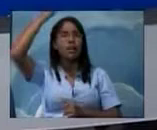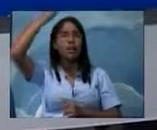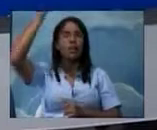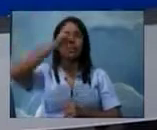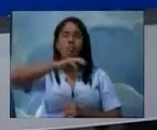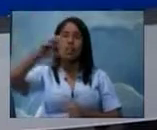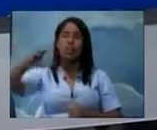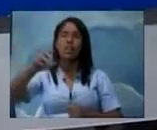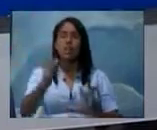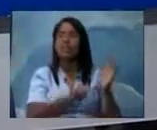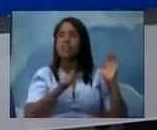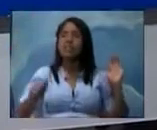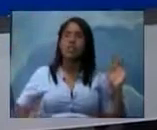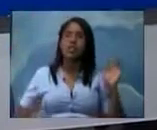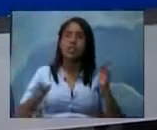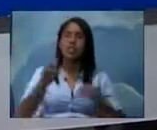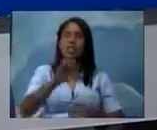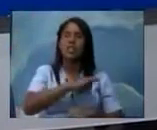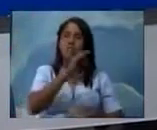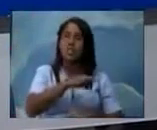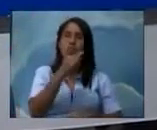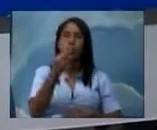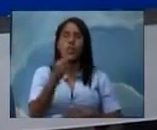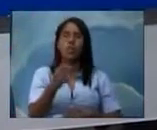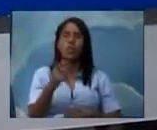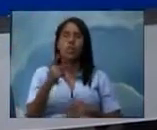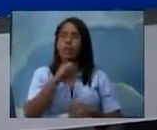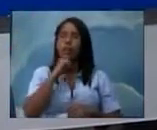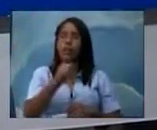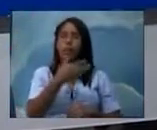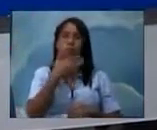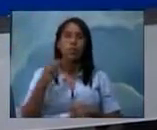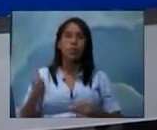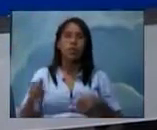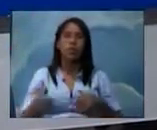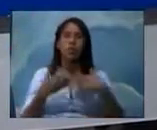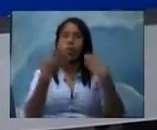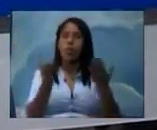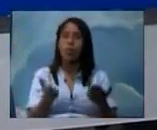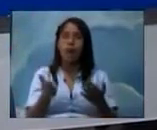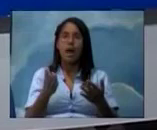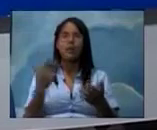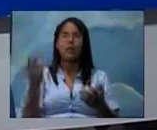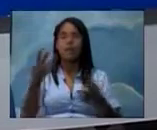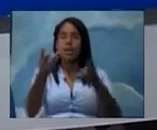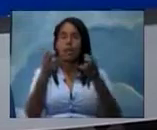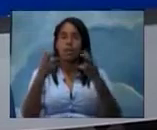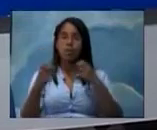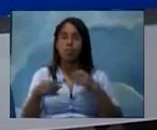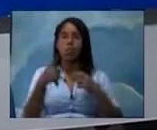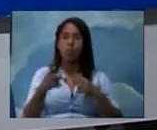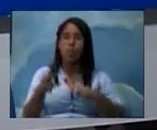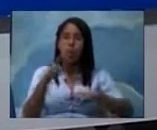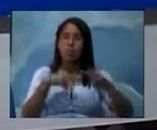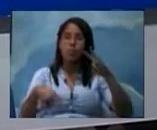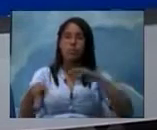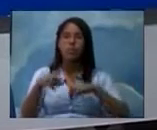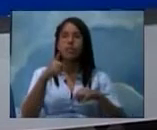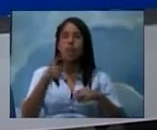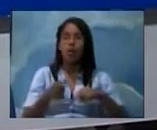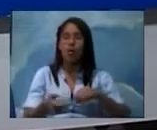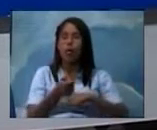¡Aleluya! De reyes, del señor de ¡aleluya! Señores. Es mejor dar que recibir. Cuando tú visites a